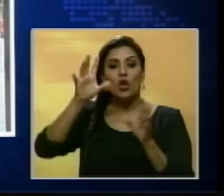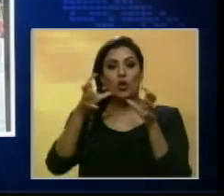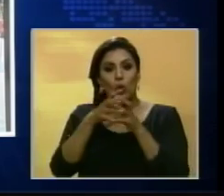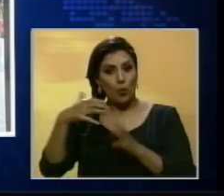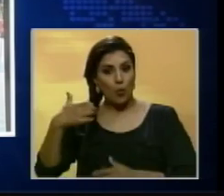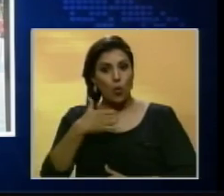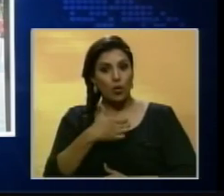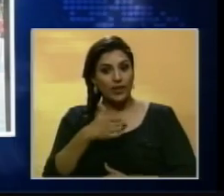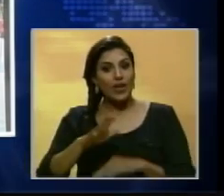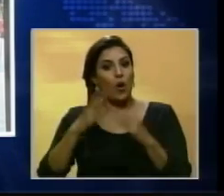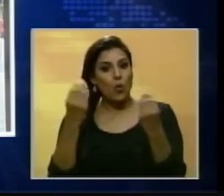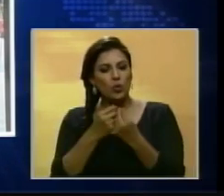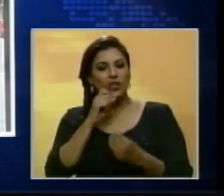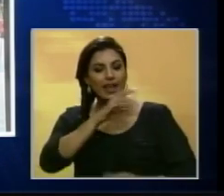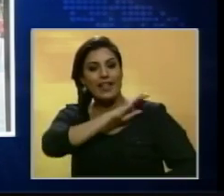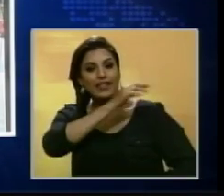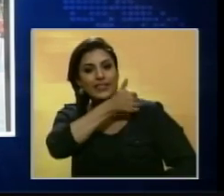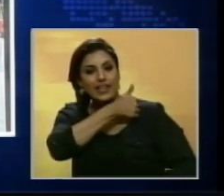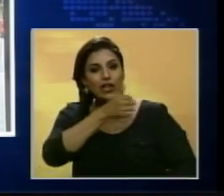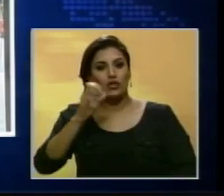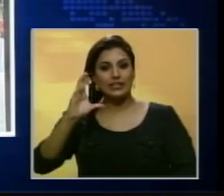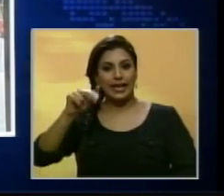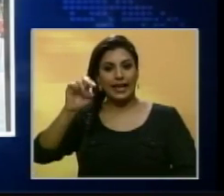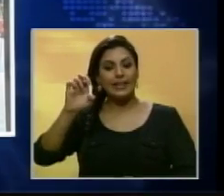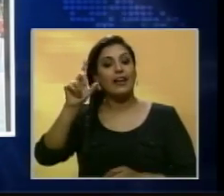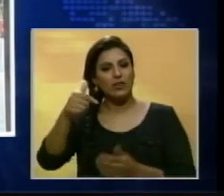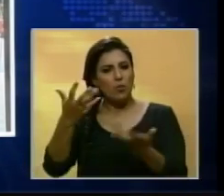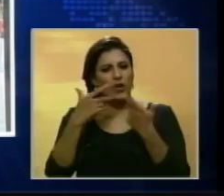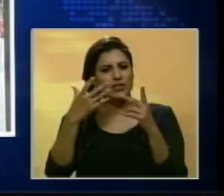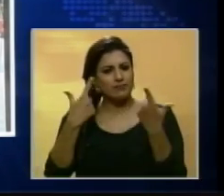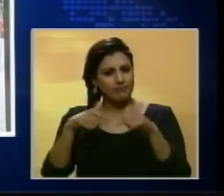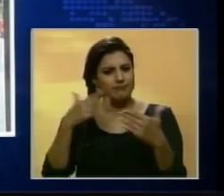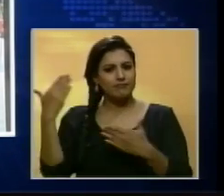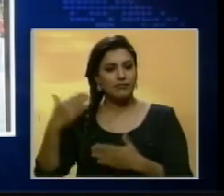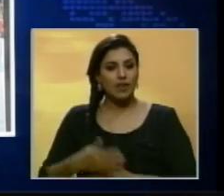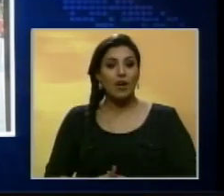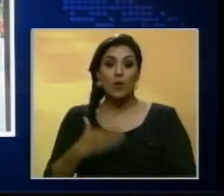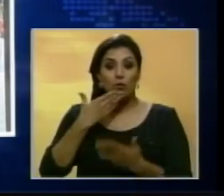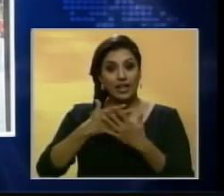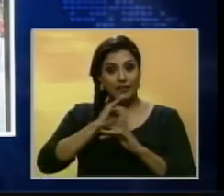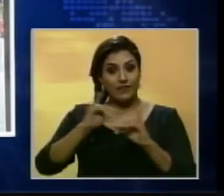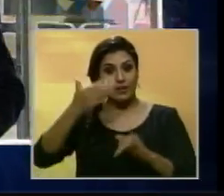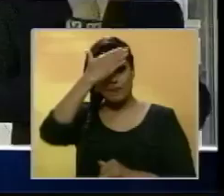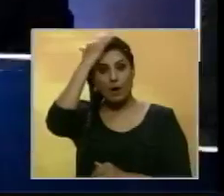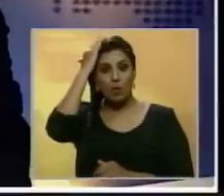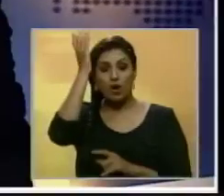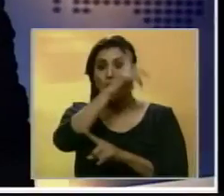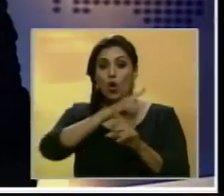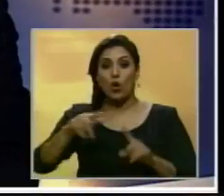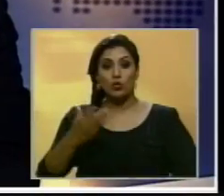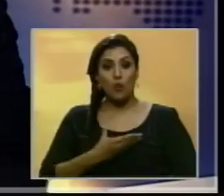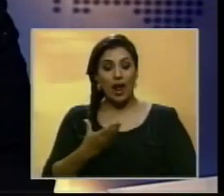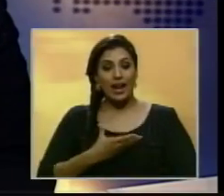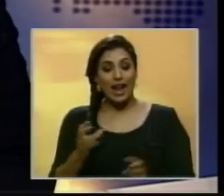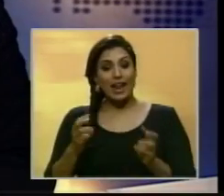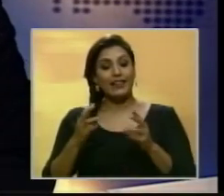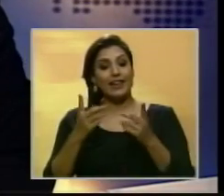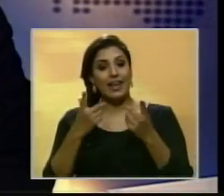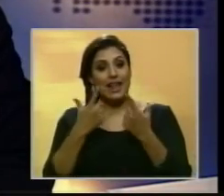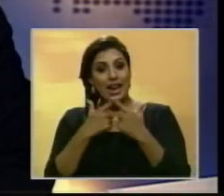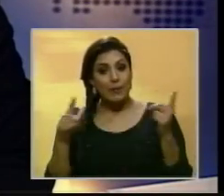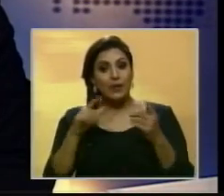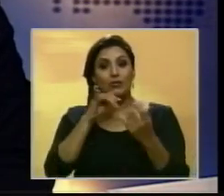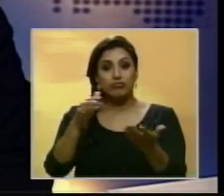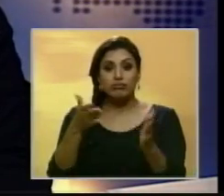Mesa de la Unidad Democrática con el rector Luis Emilio Rondón. Sigan con más desde el estudio. Muchísimas gracias, Manuel. El alcalde del municipio Libertador, Jorge